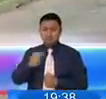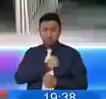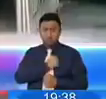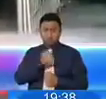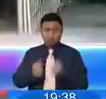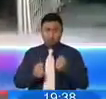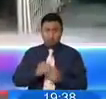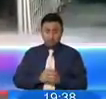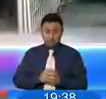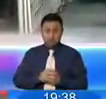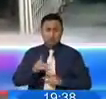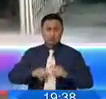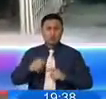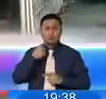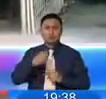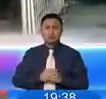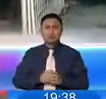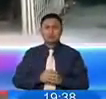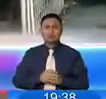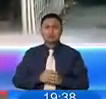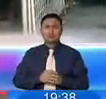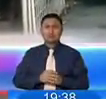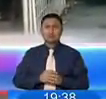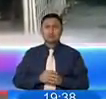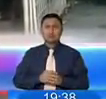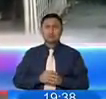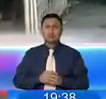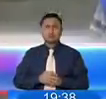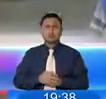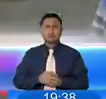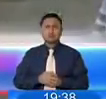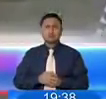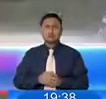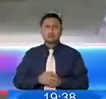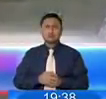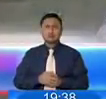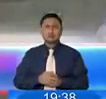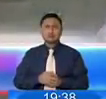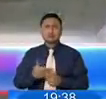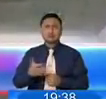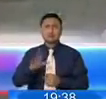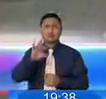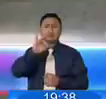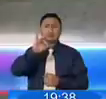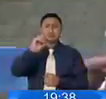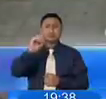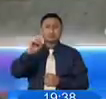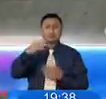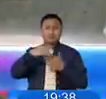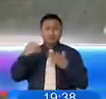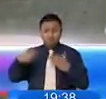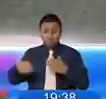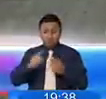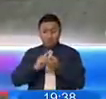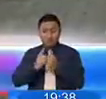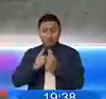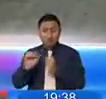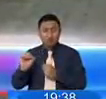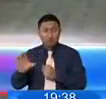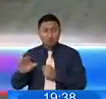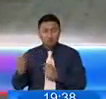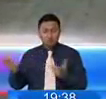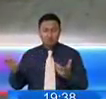en varios casos llegaron a pagar cifras de hasta 3 dígitos. Hasta $800 por cambiar los focos, eso es